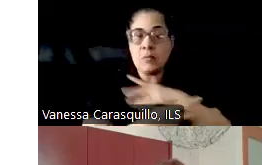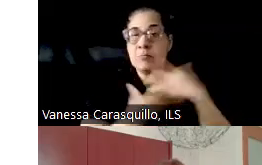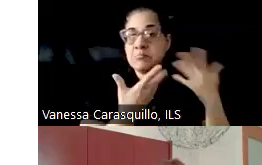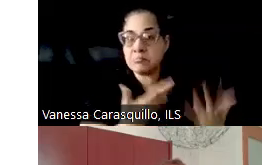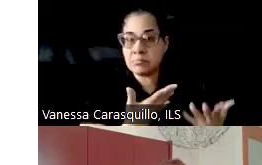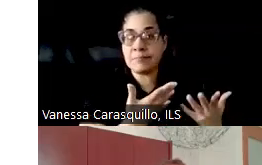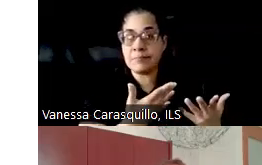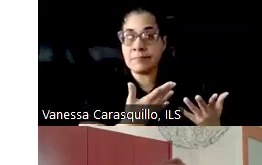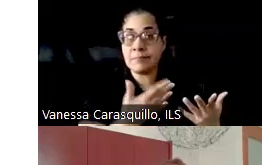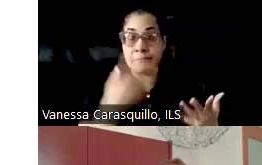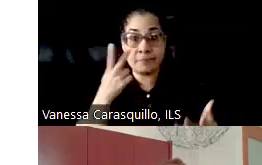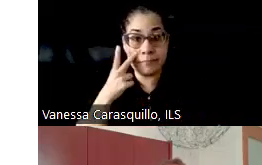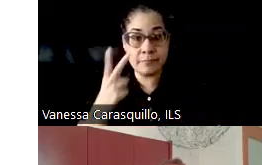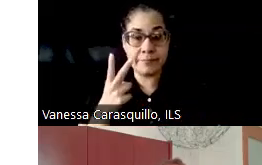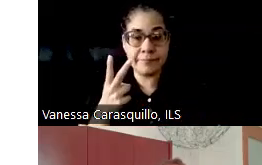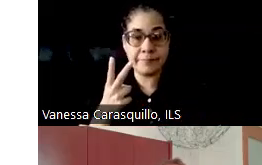cómo